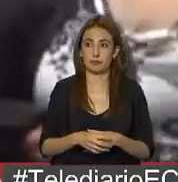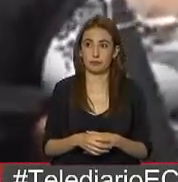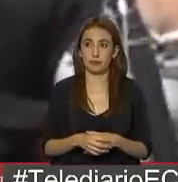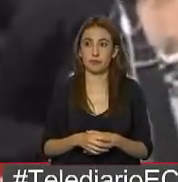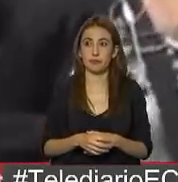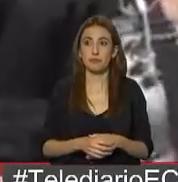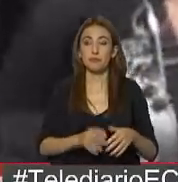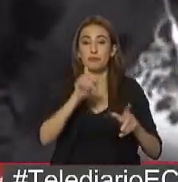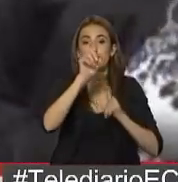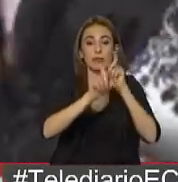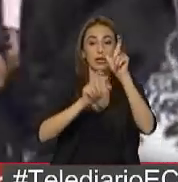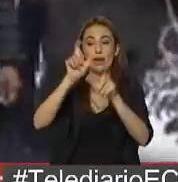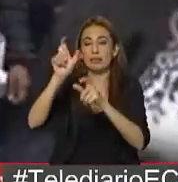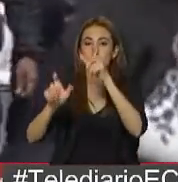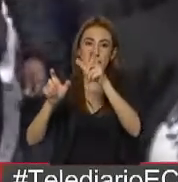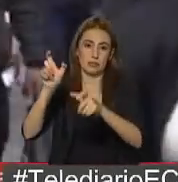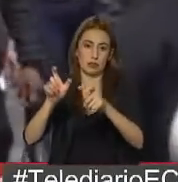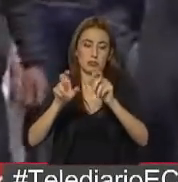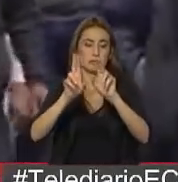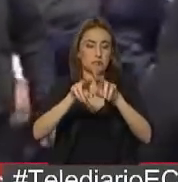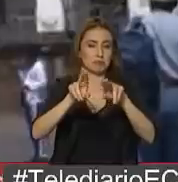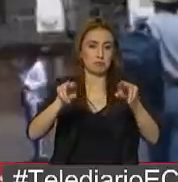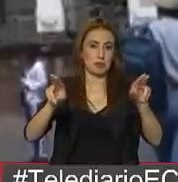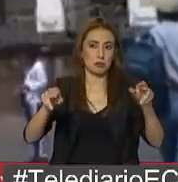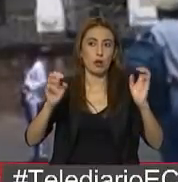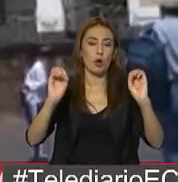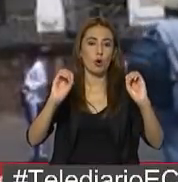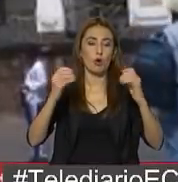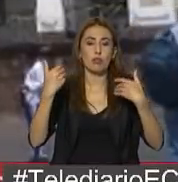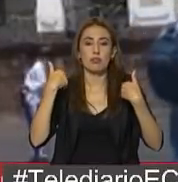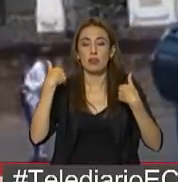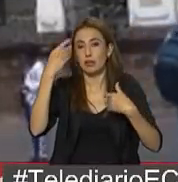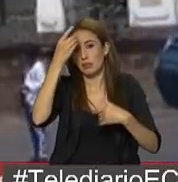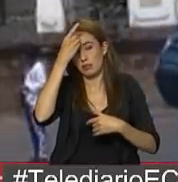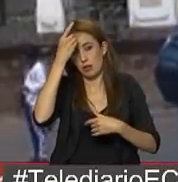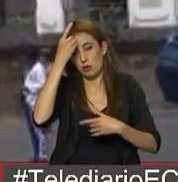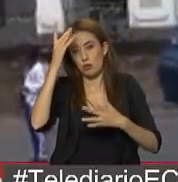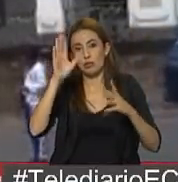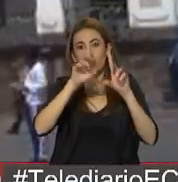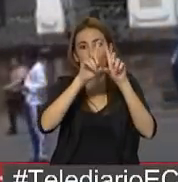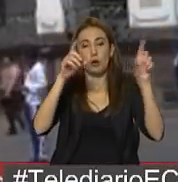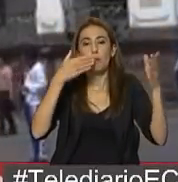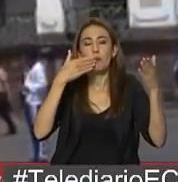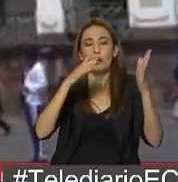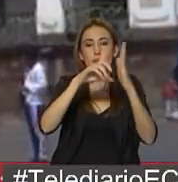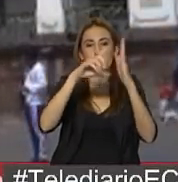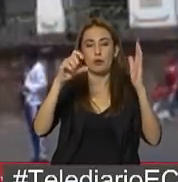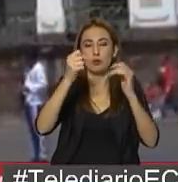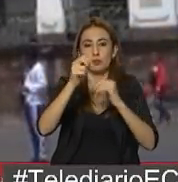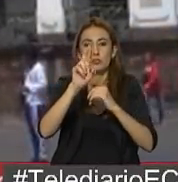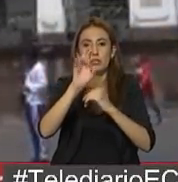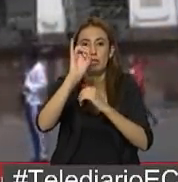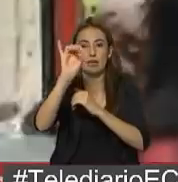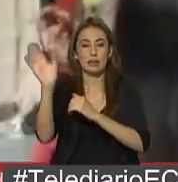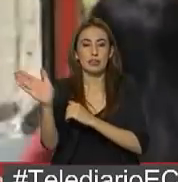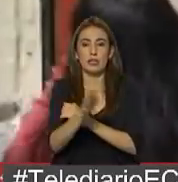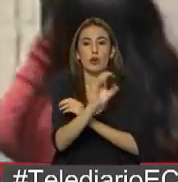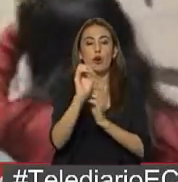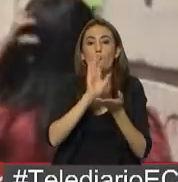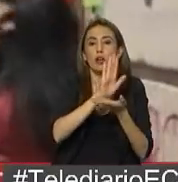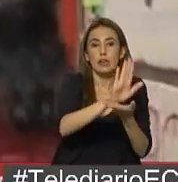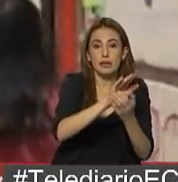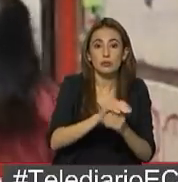Las personas naturales o jurídicas que mantengan deudas con diversos acreedores, como el SRI, el IES, proveedores, entre otros,